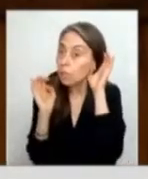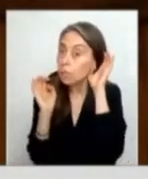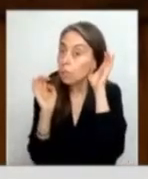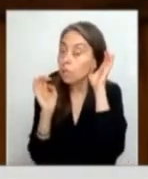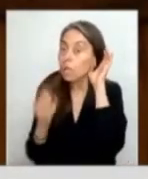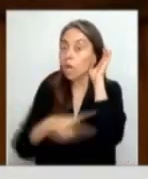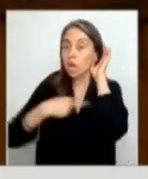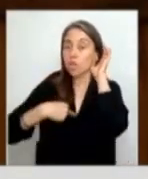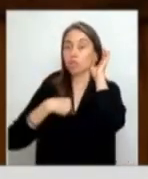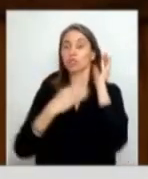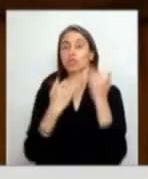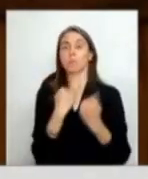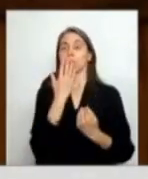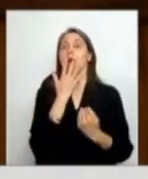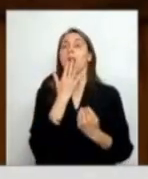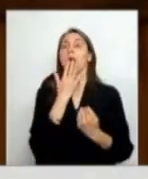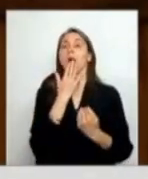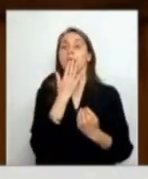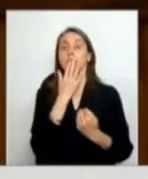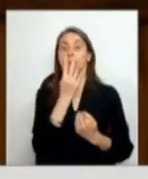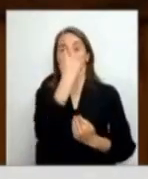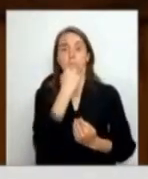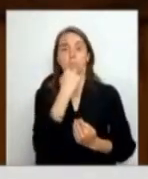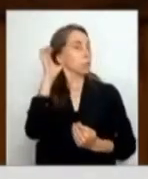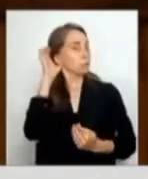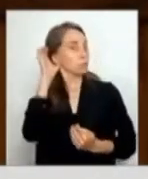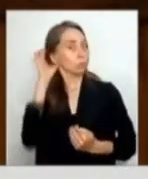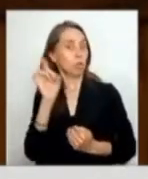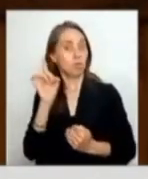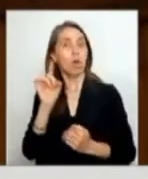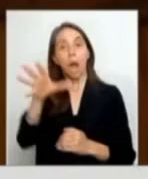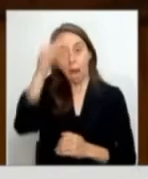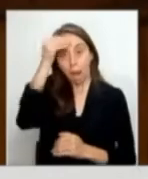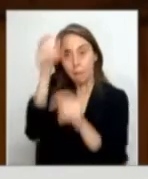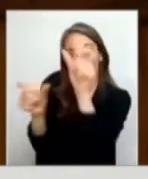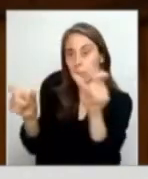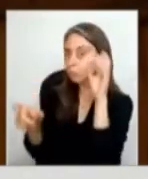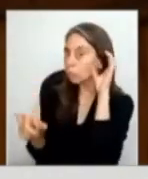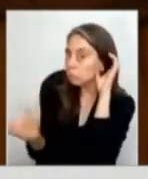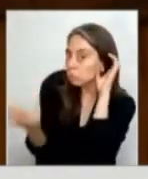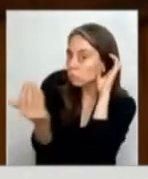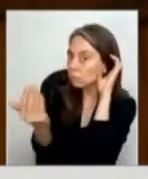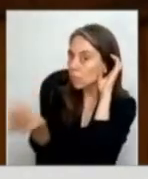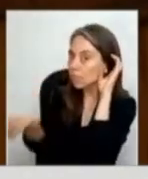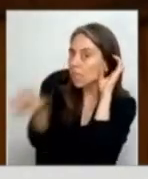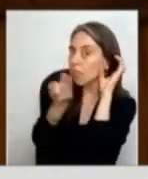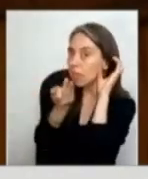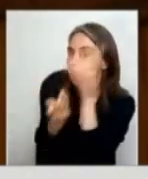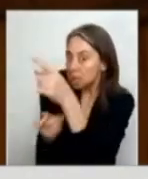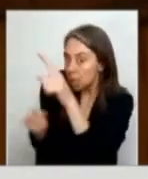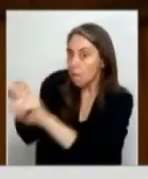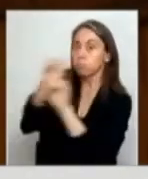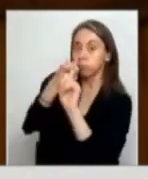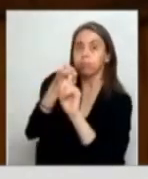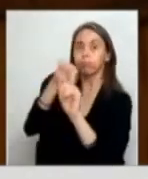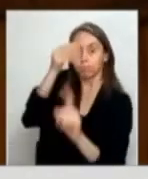mismos. Hay que aprender lo que la gente nos está diciendo. Y la gente ha fijado claramente sus